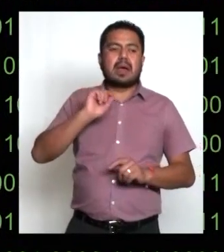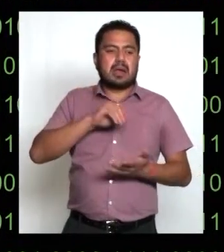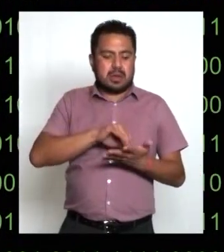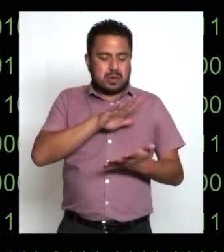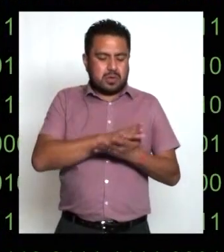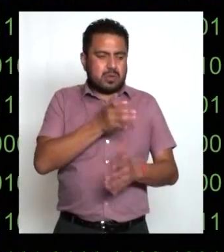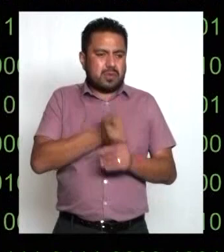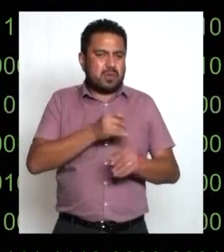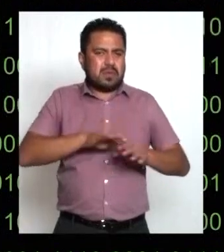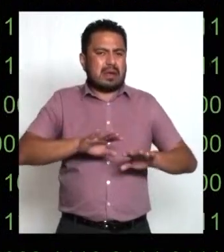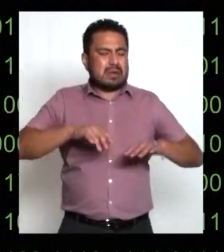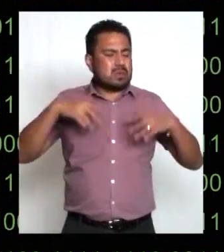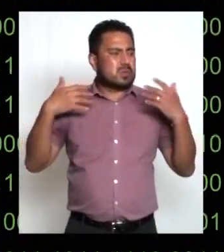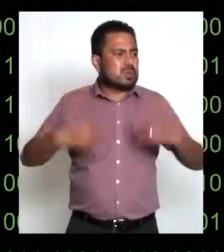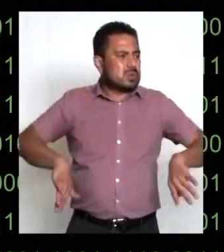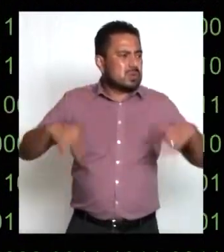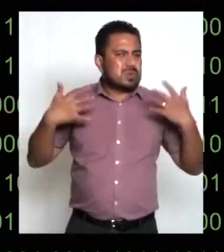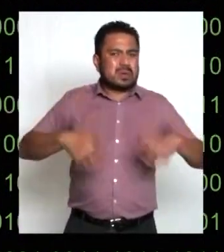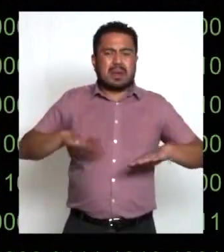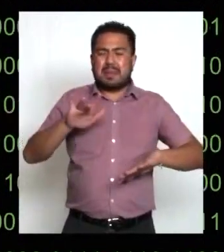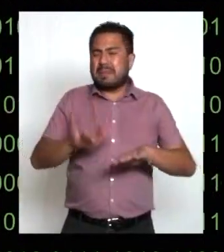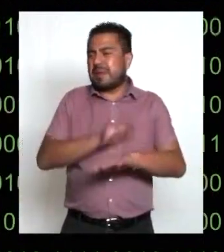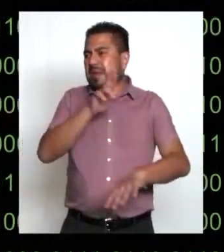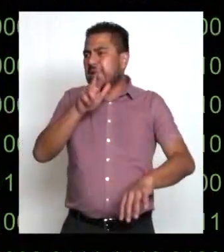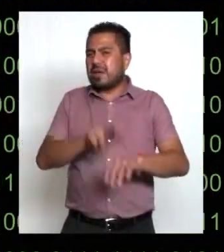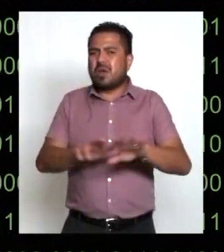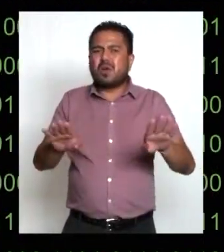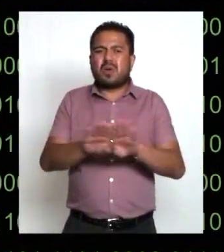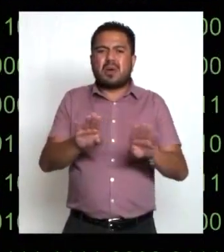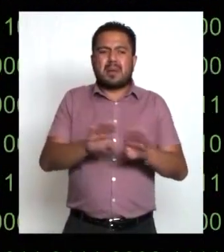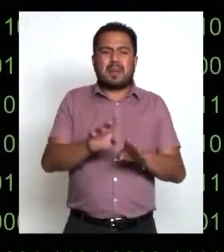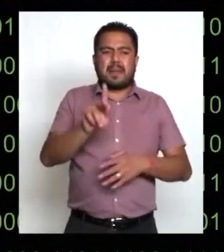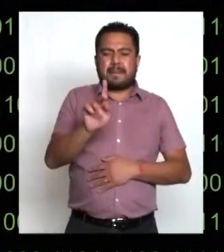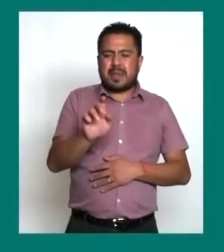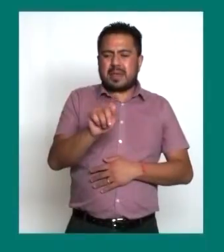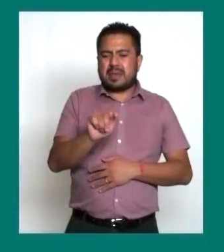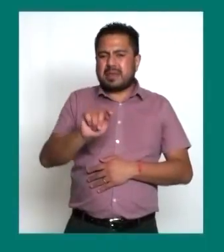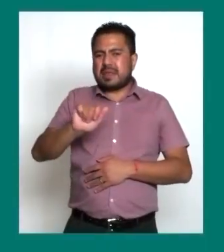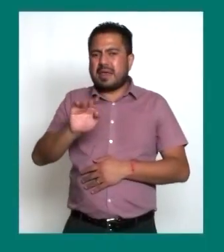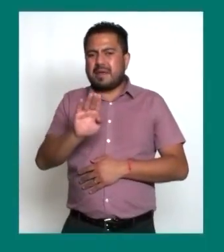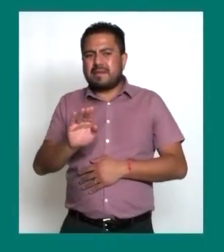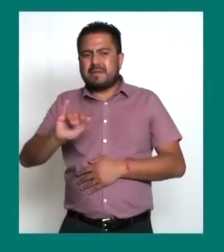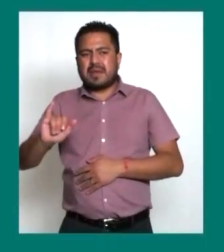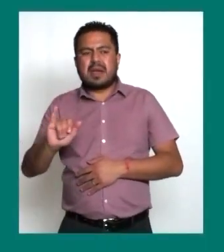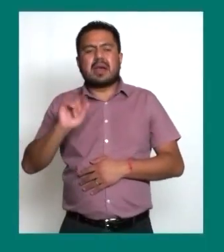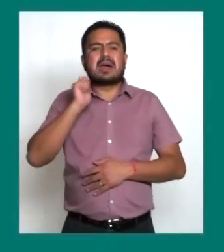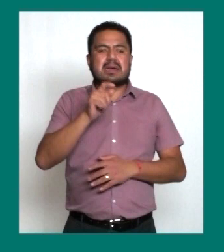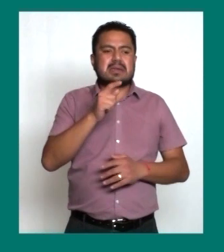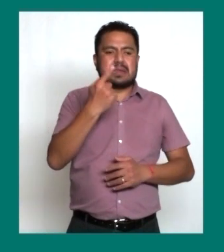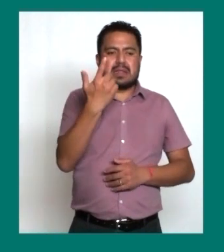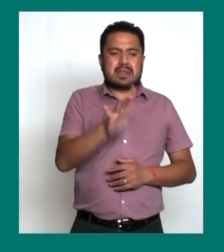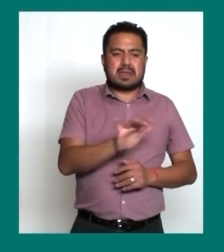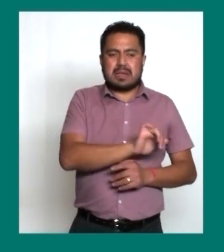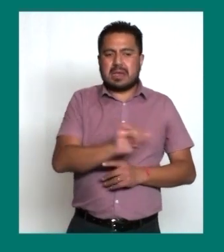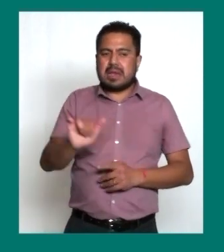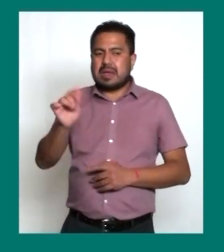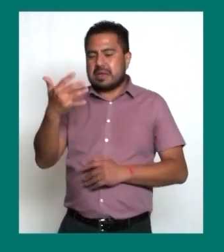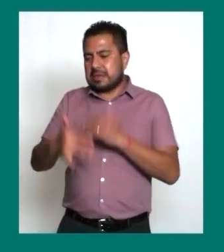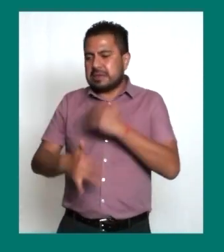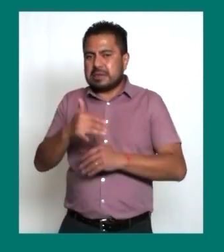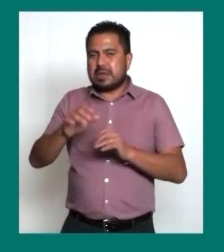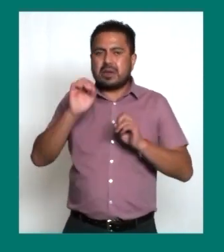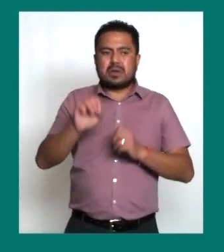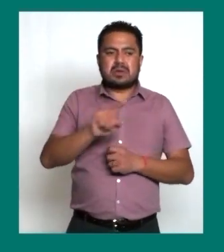de almacenamiento de la información increíblemente grandes, como el petabyte, que equivale a 10 a la 15